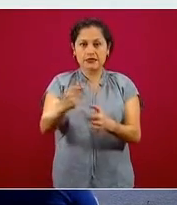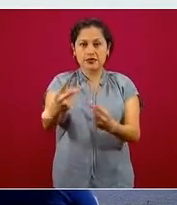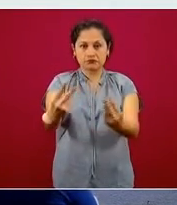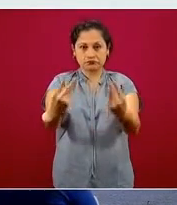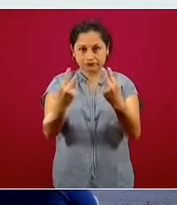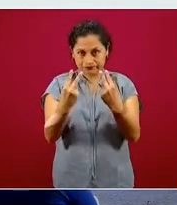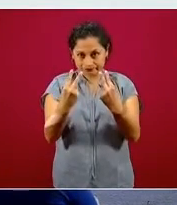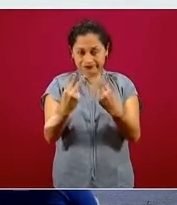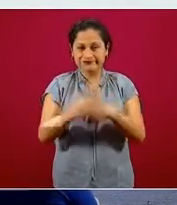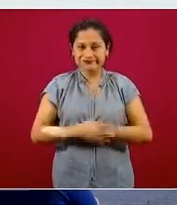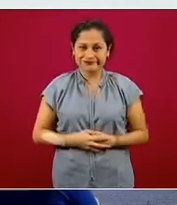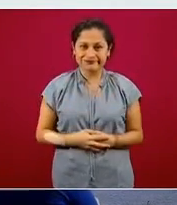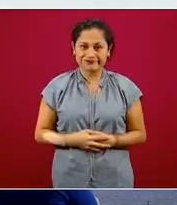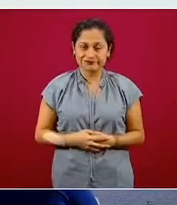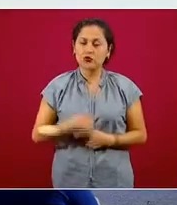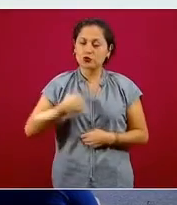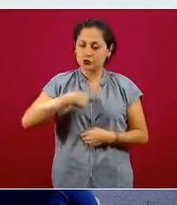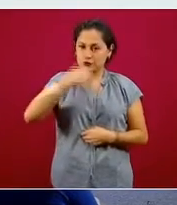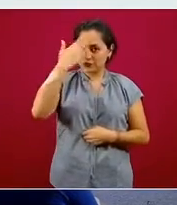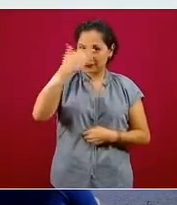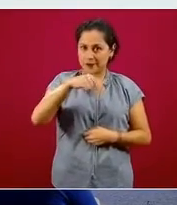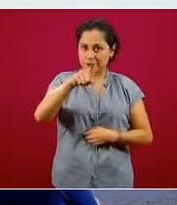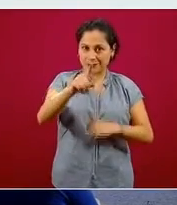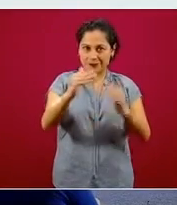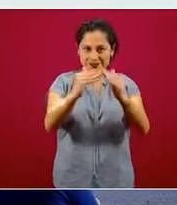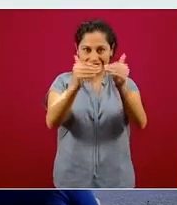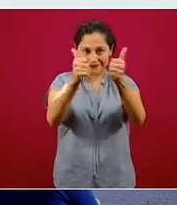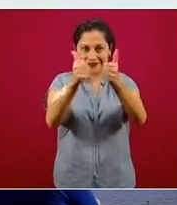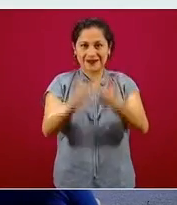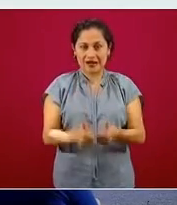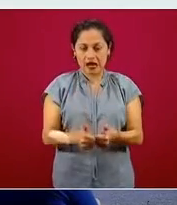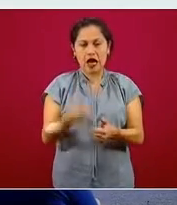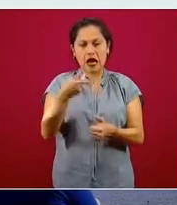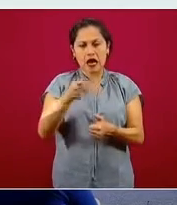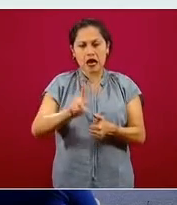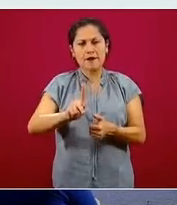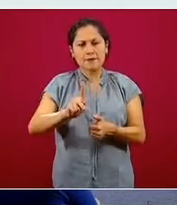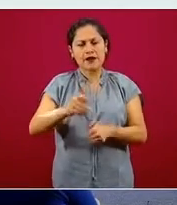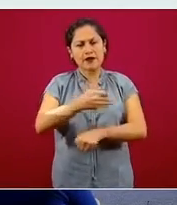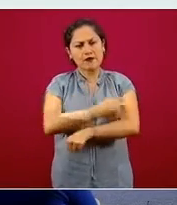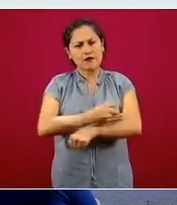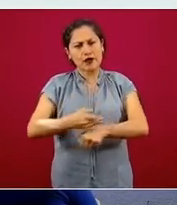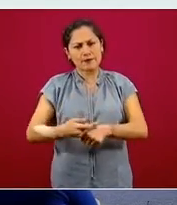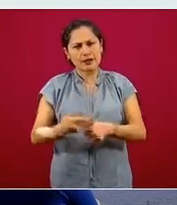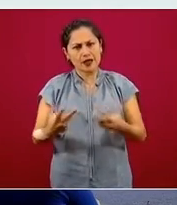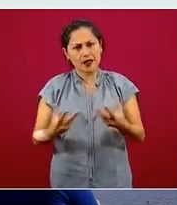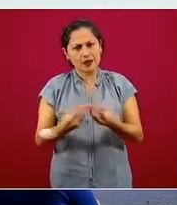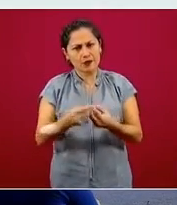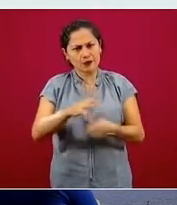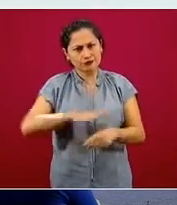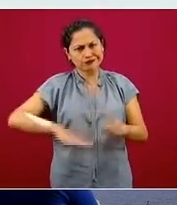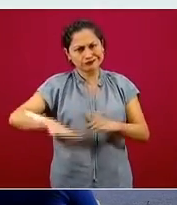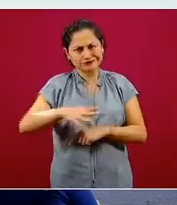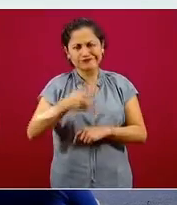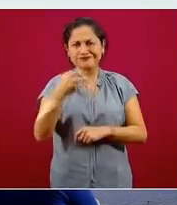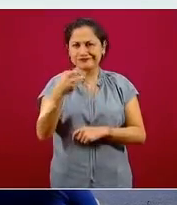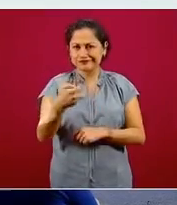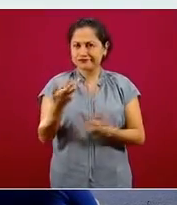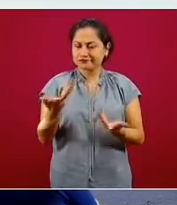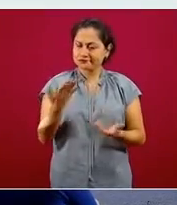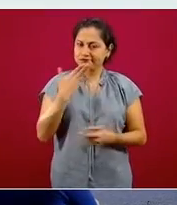se quedaron a guardar sana distancia, pero a pasarlo bien con los que estaban en casa. Veamos la